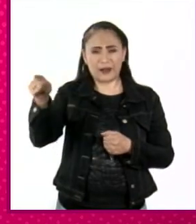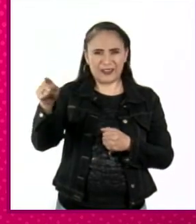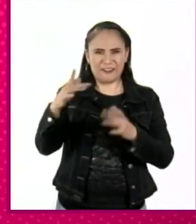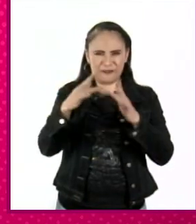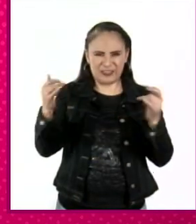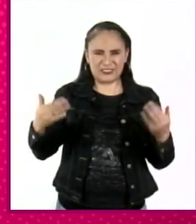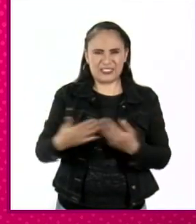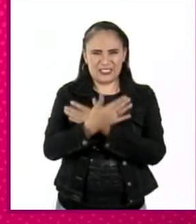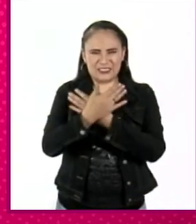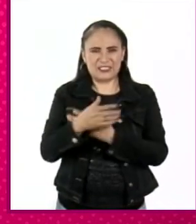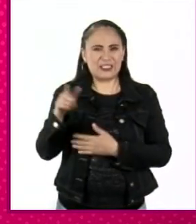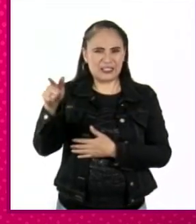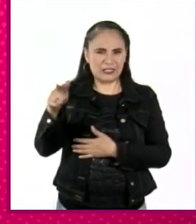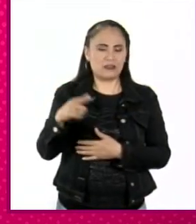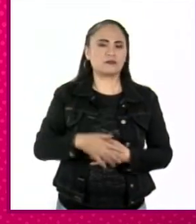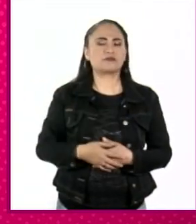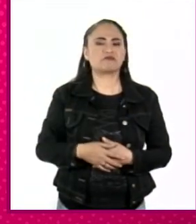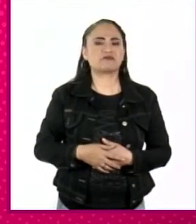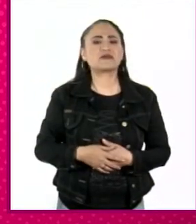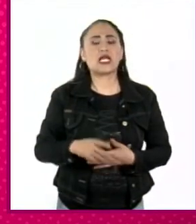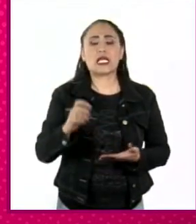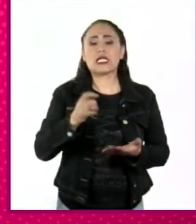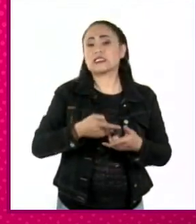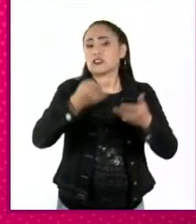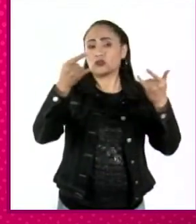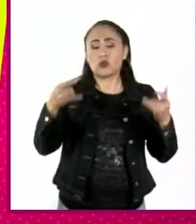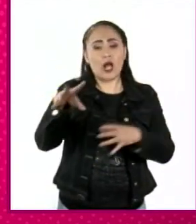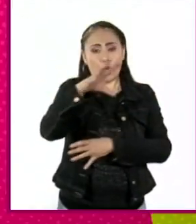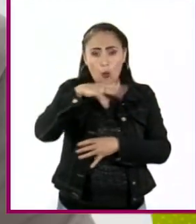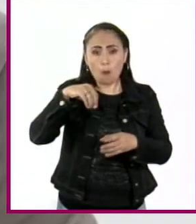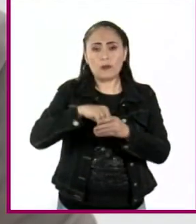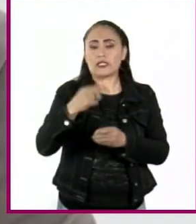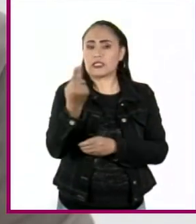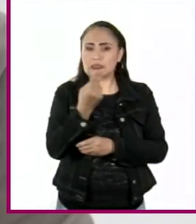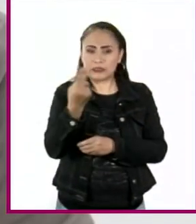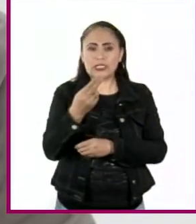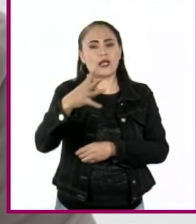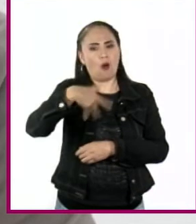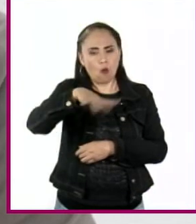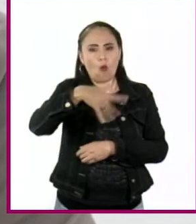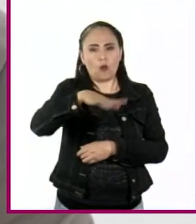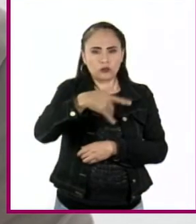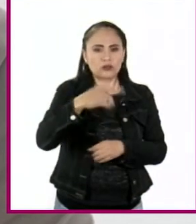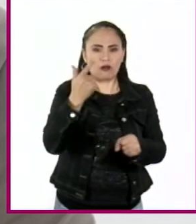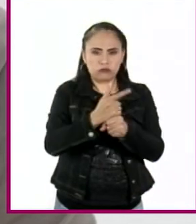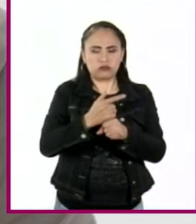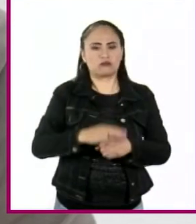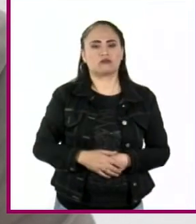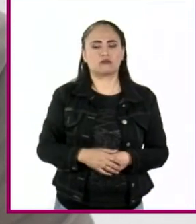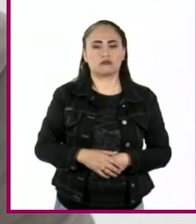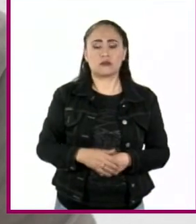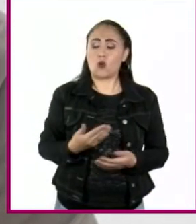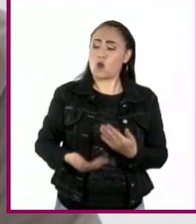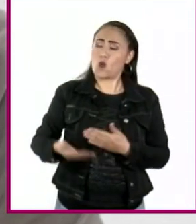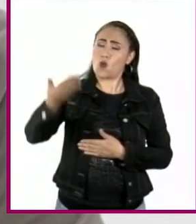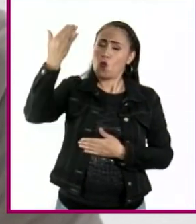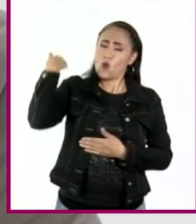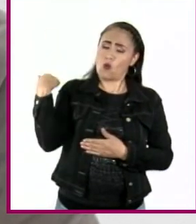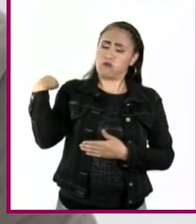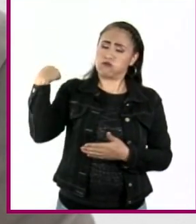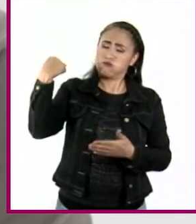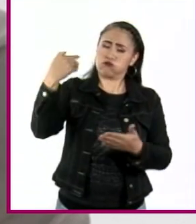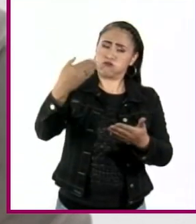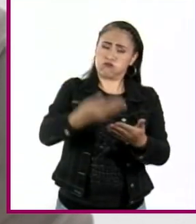Braudel, buscar lo que se llama la historia total. A través de la historia de la humanidad nos hemos podido enterar cómo